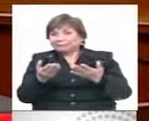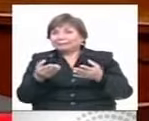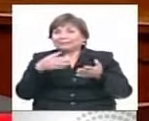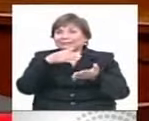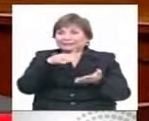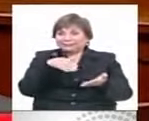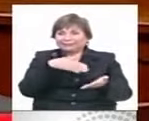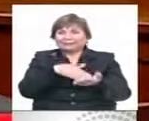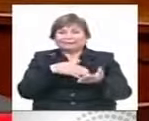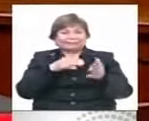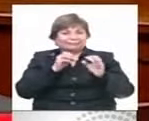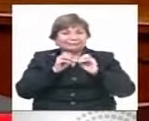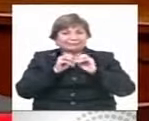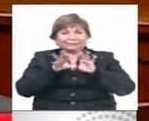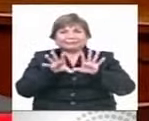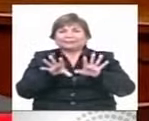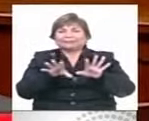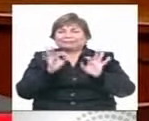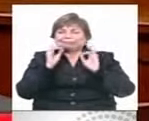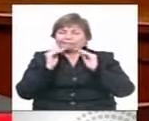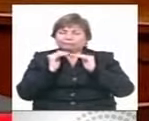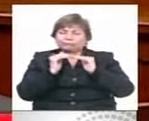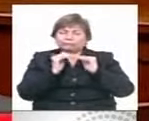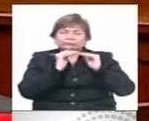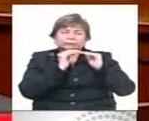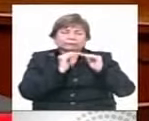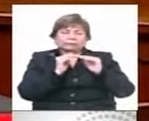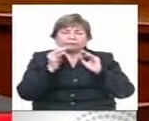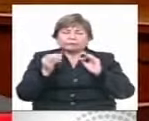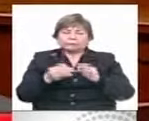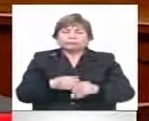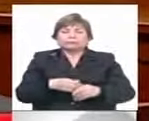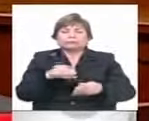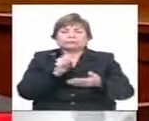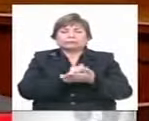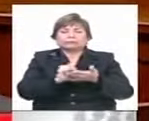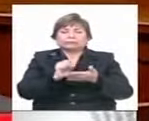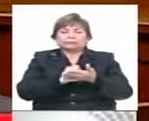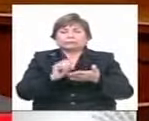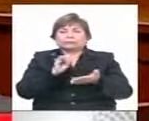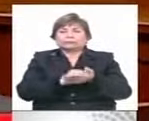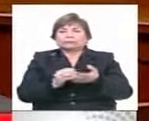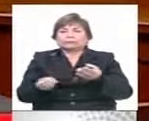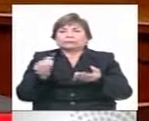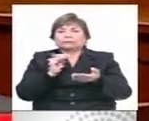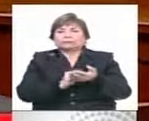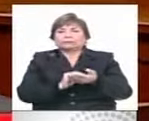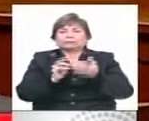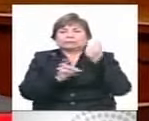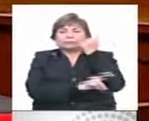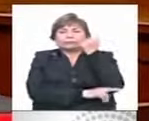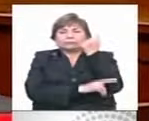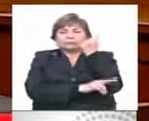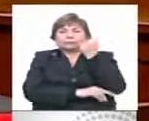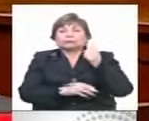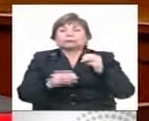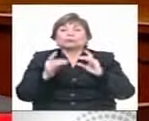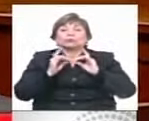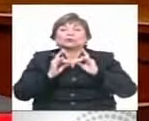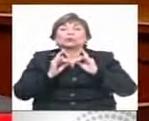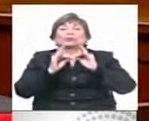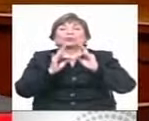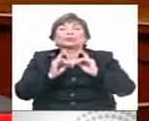descentralizado, transparente y en igualdad de condiciones. Sistema al que se sumará el Programa Nacional Cuna Más,